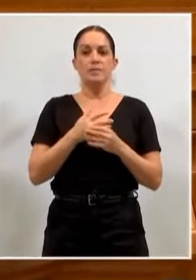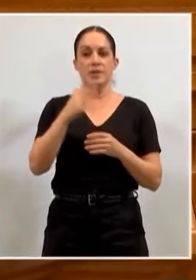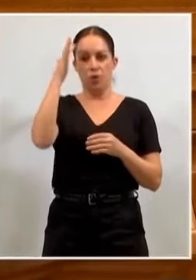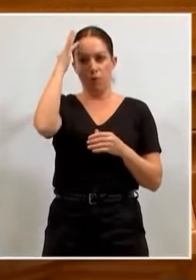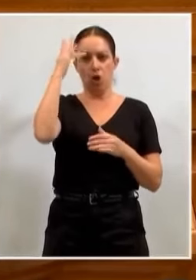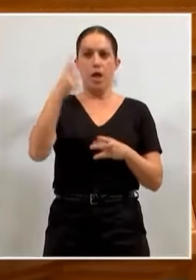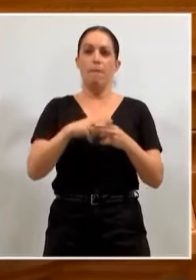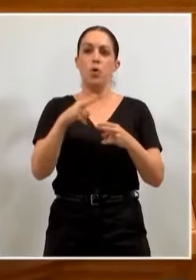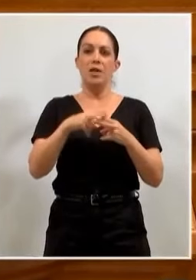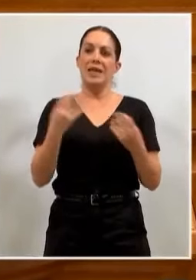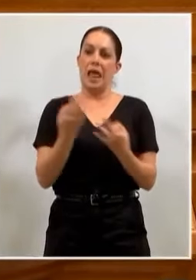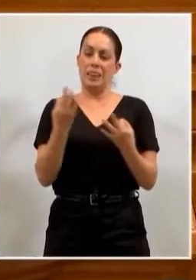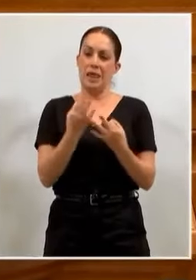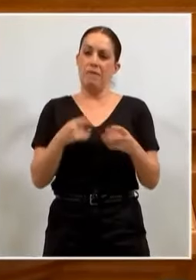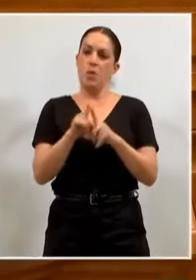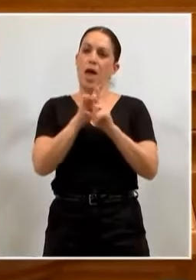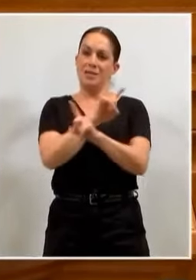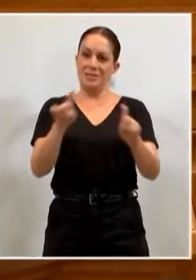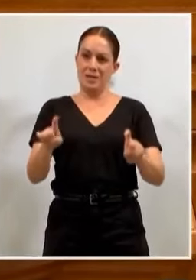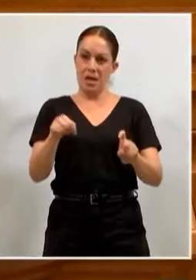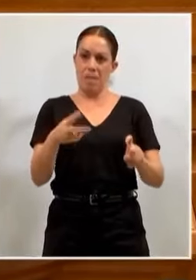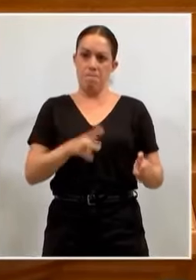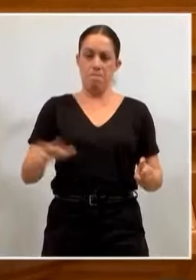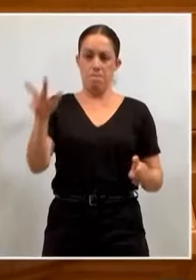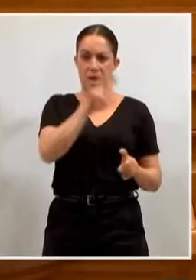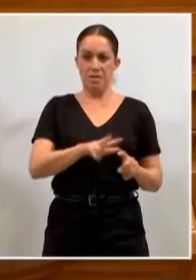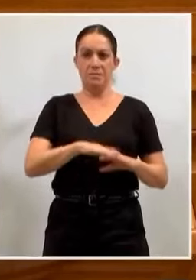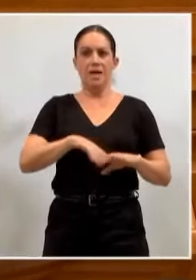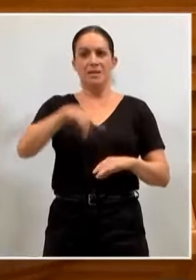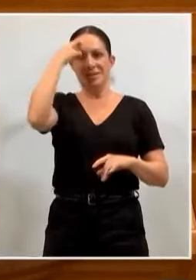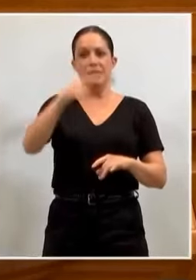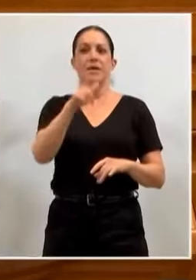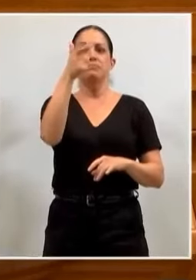filología política habría que enseñar en este país, ¿eh? Para saber de dónde vienen los